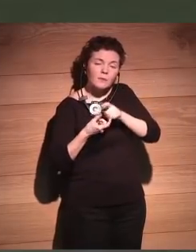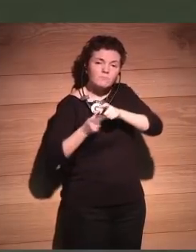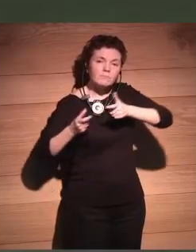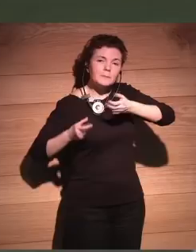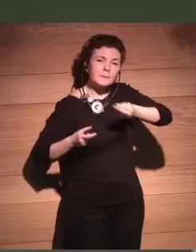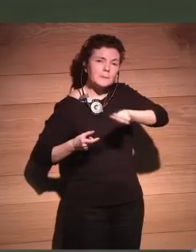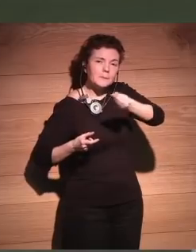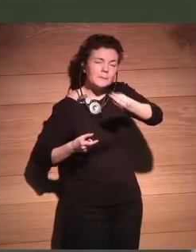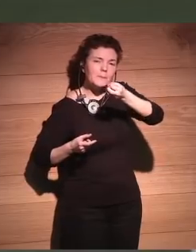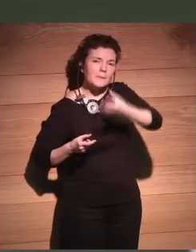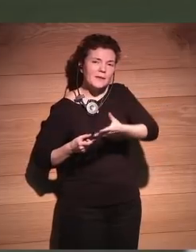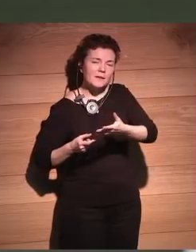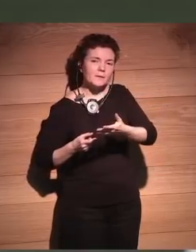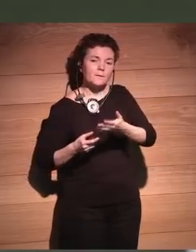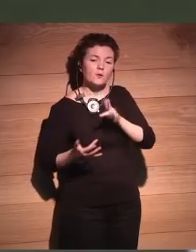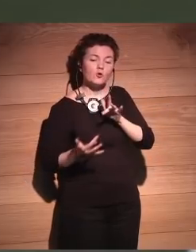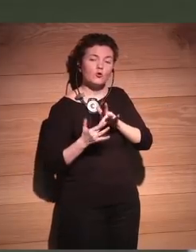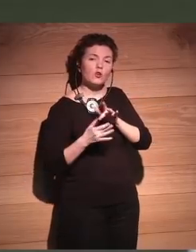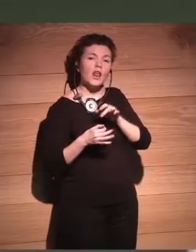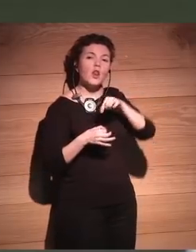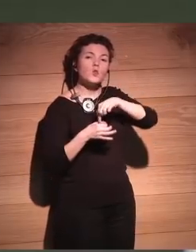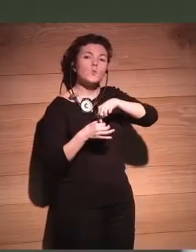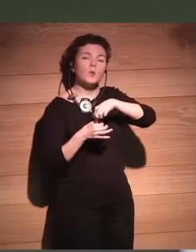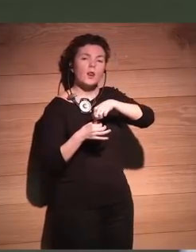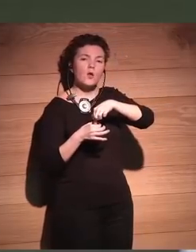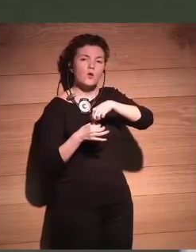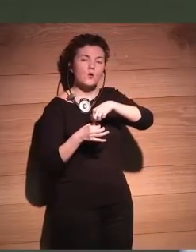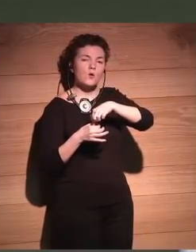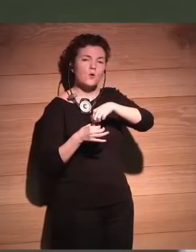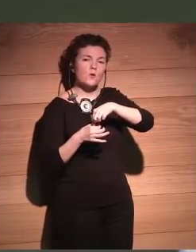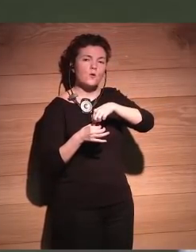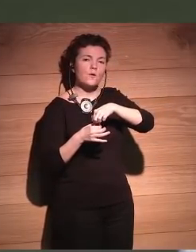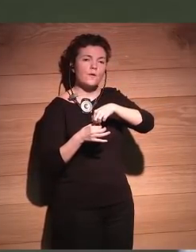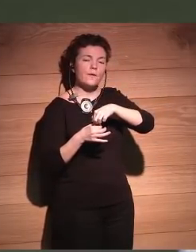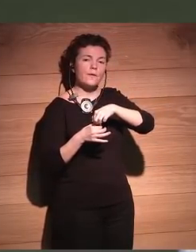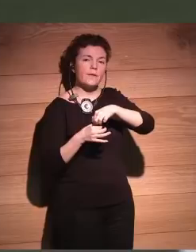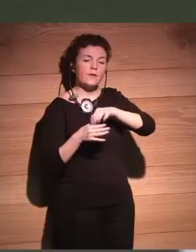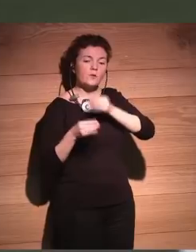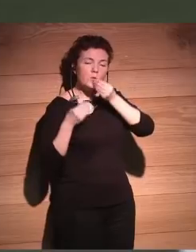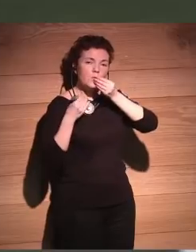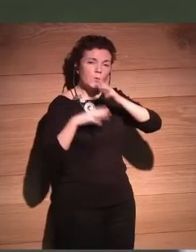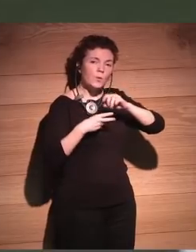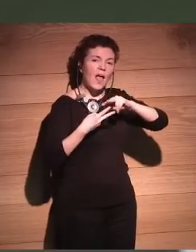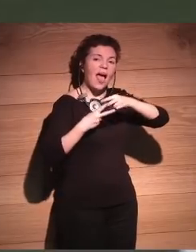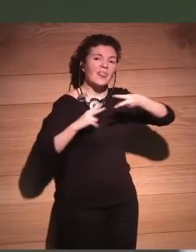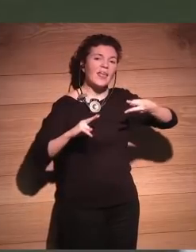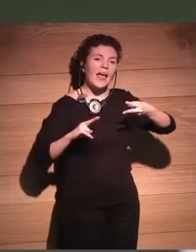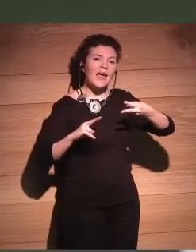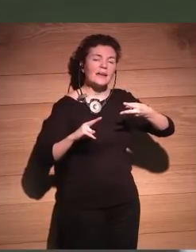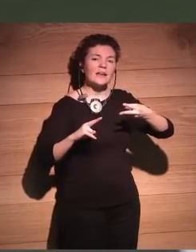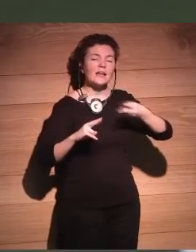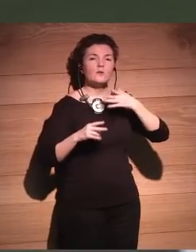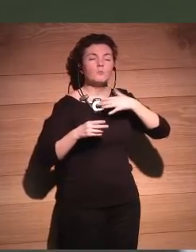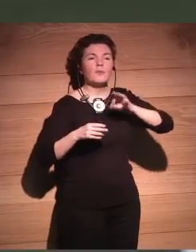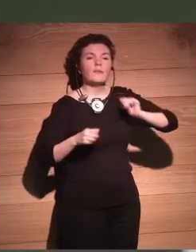paciente entra en el núcleo y se coloca en el ADN, es un evento